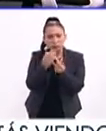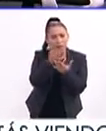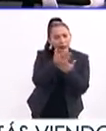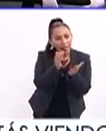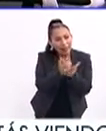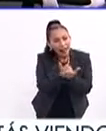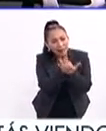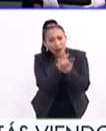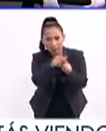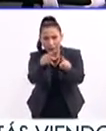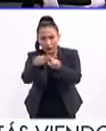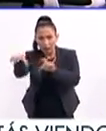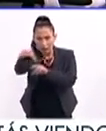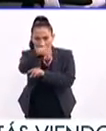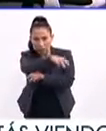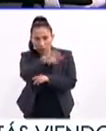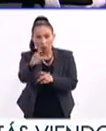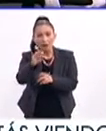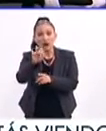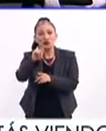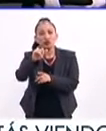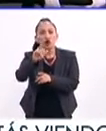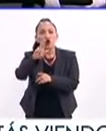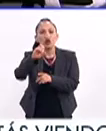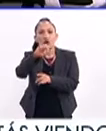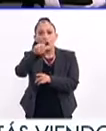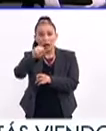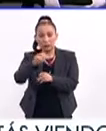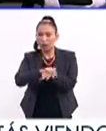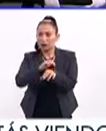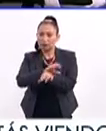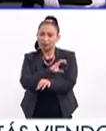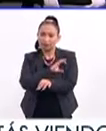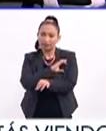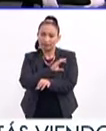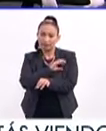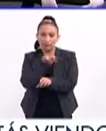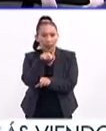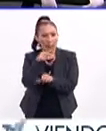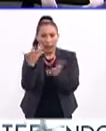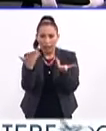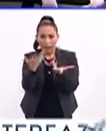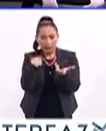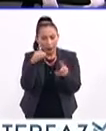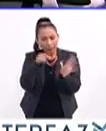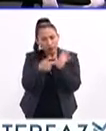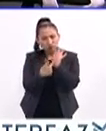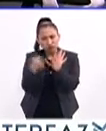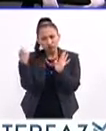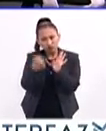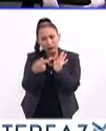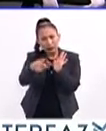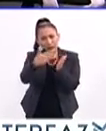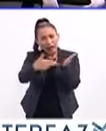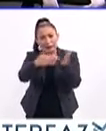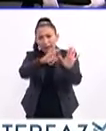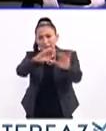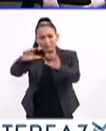porque hay varios de ellos como Fausto Rojas, que es un amigo muy querido que se dedica también a mostrar esto, a hacer